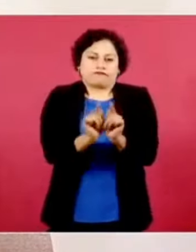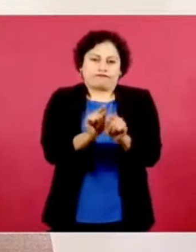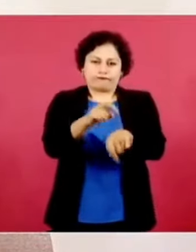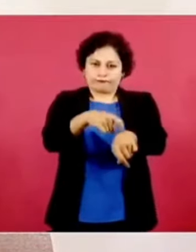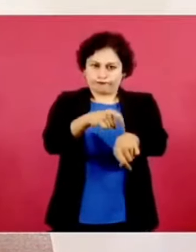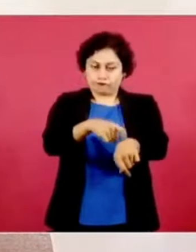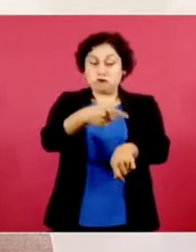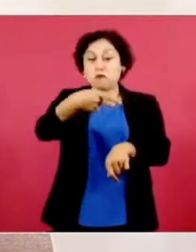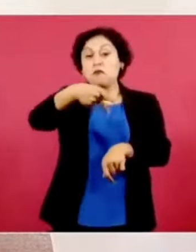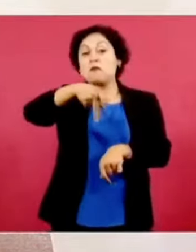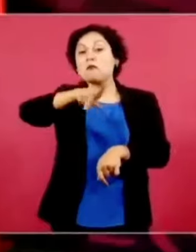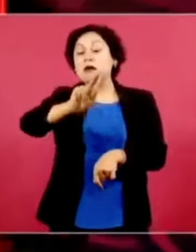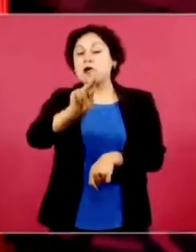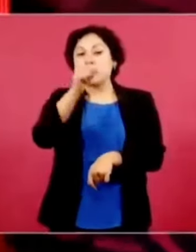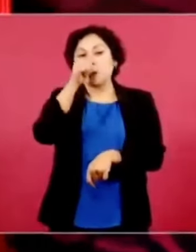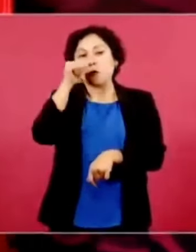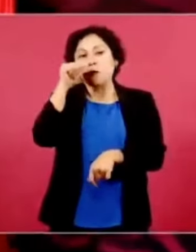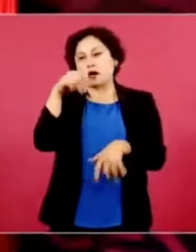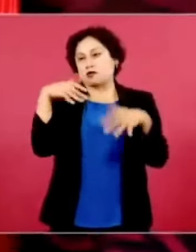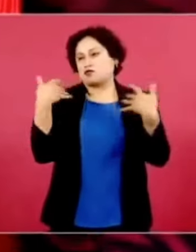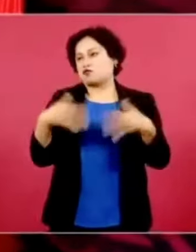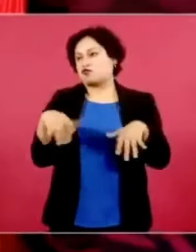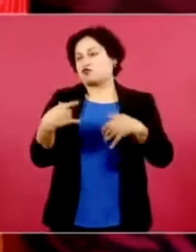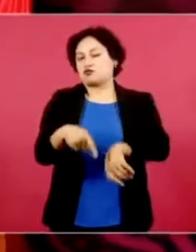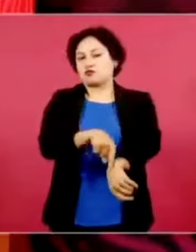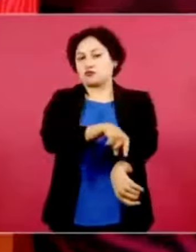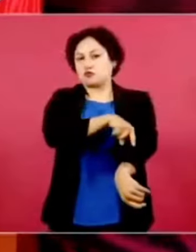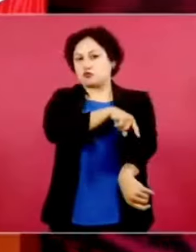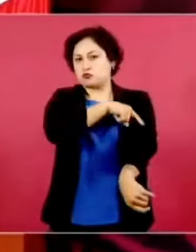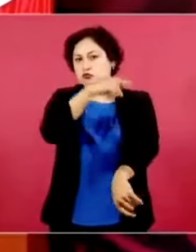pero lo podemos dividir, o sea,